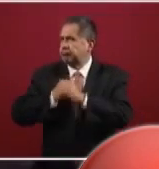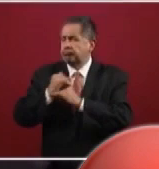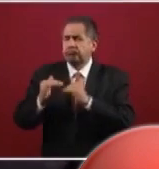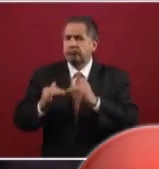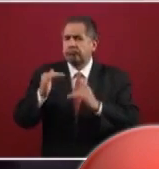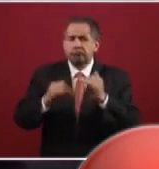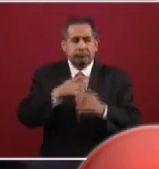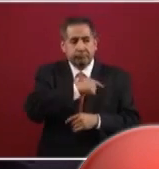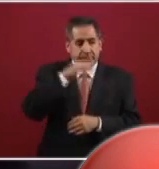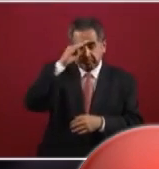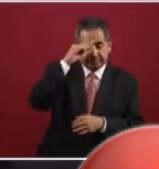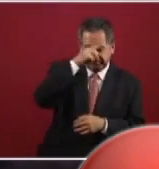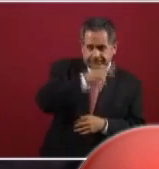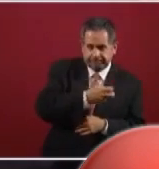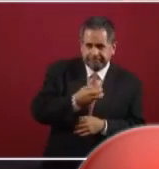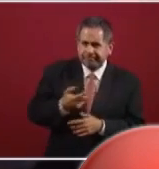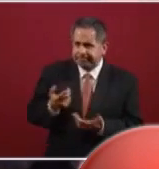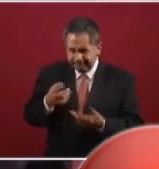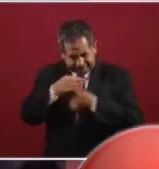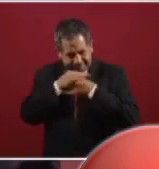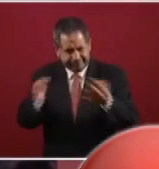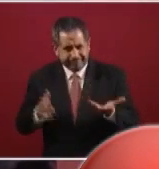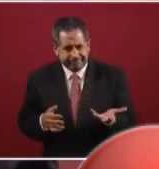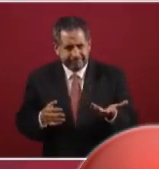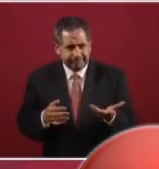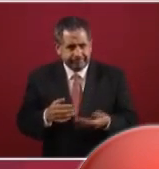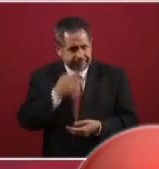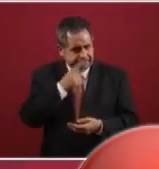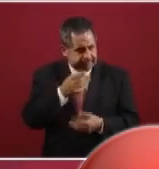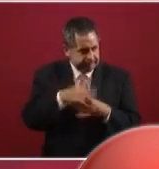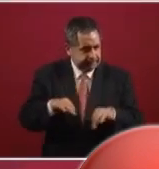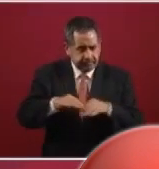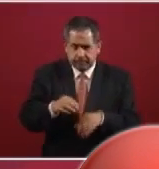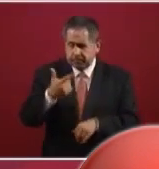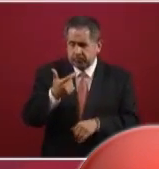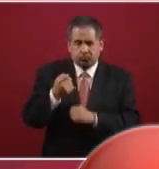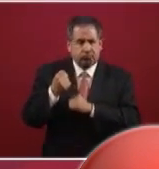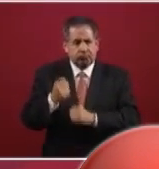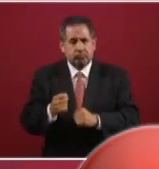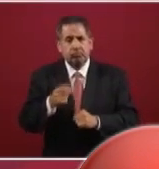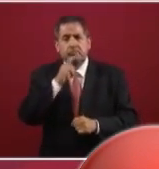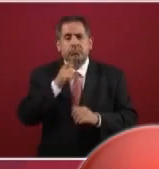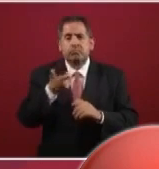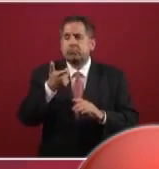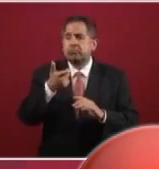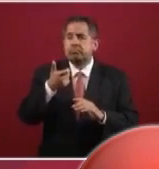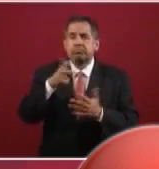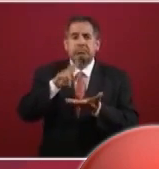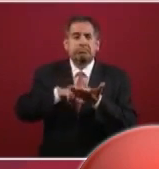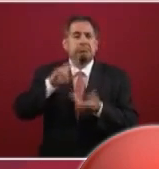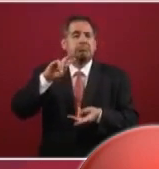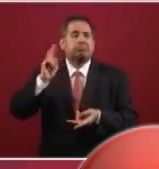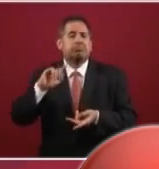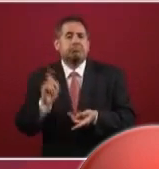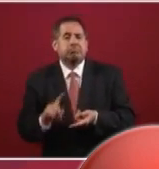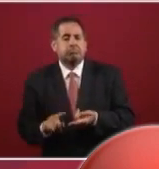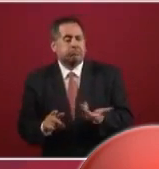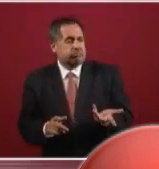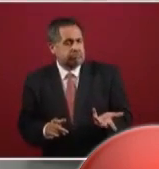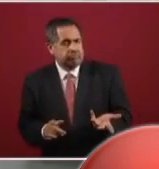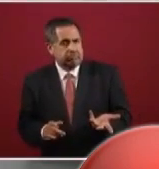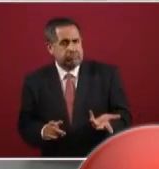¿Y qué? ¿No es importante tener una moneda fuerte? ¿O es mejor la devaluación?